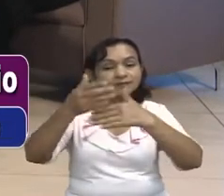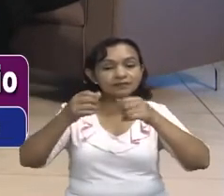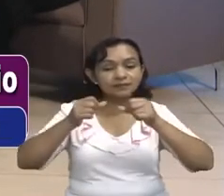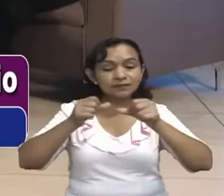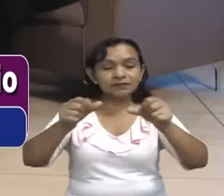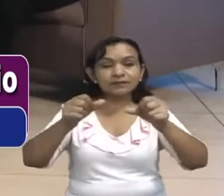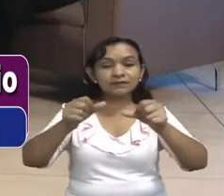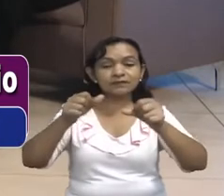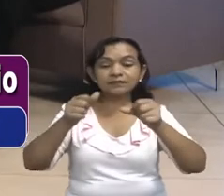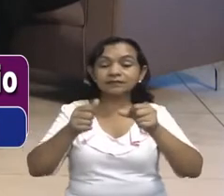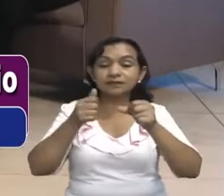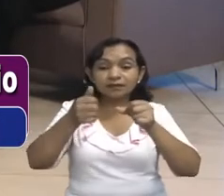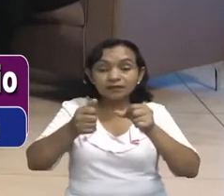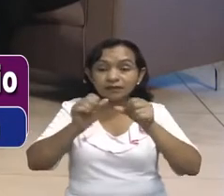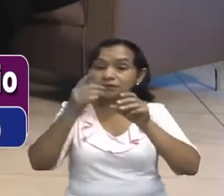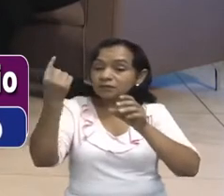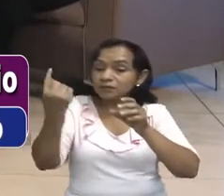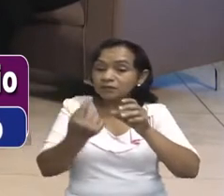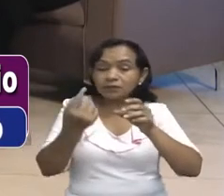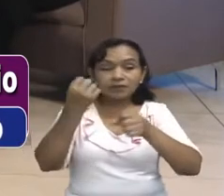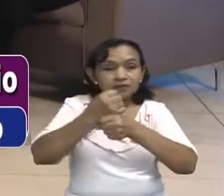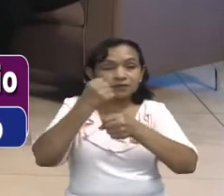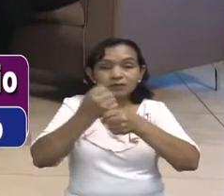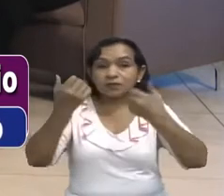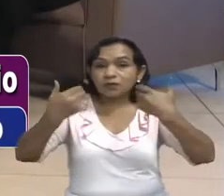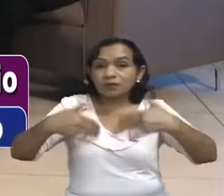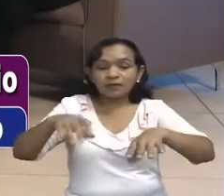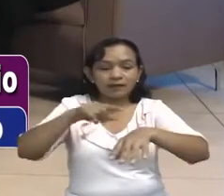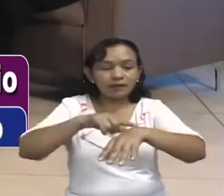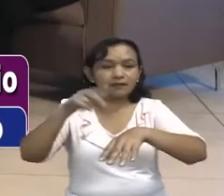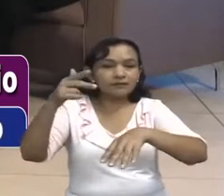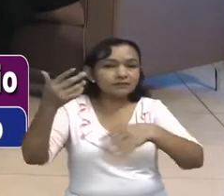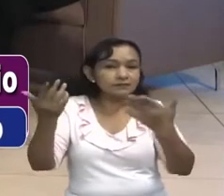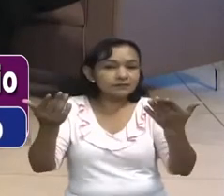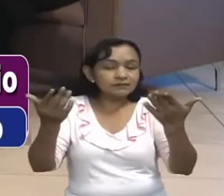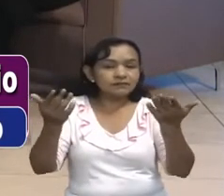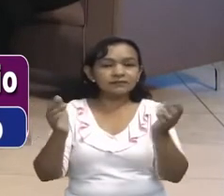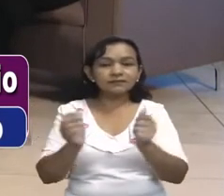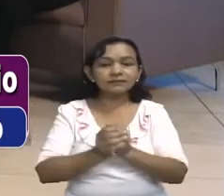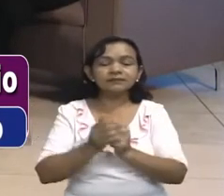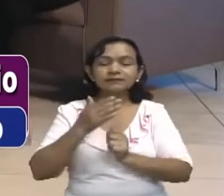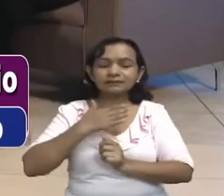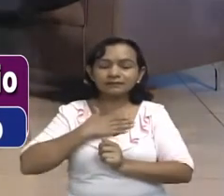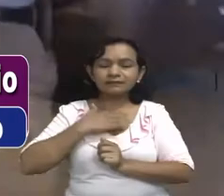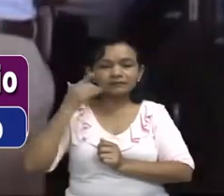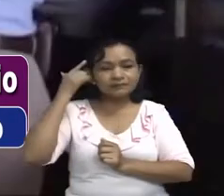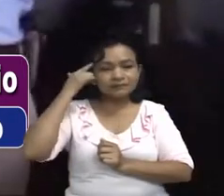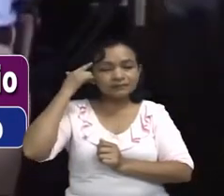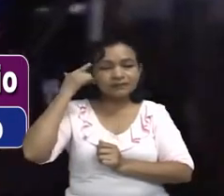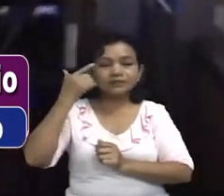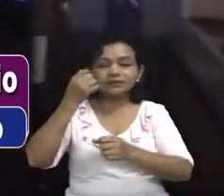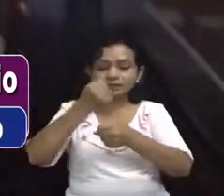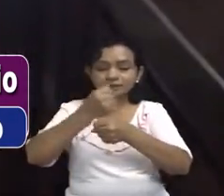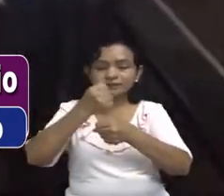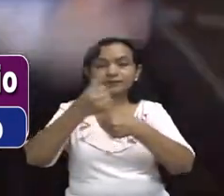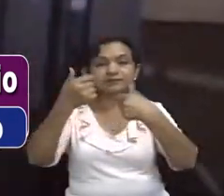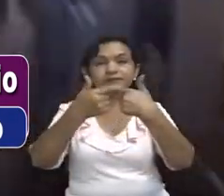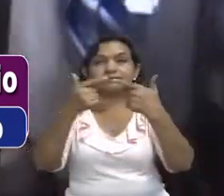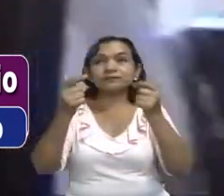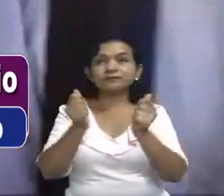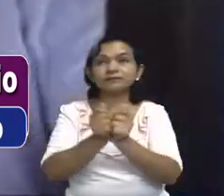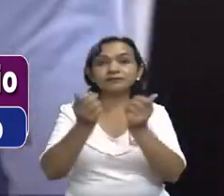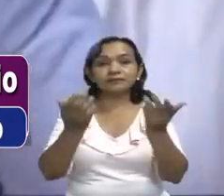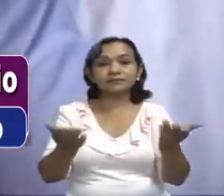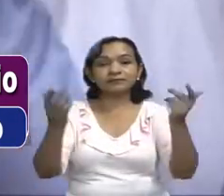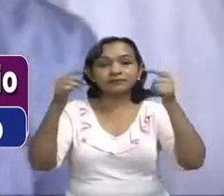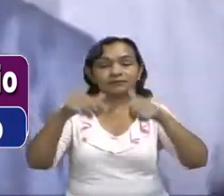día siguiente con el horario normal, pues, y creo que pues fue un trabajo de equipo que ahora